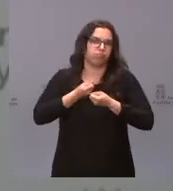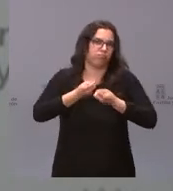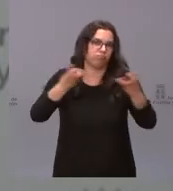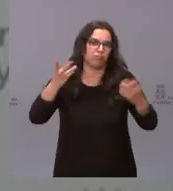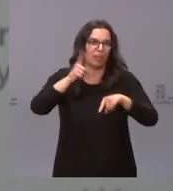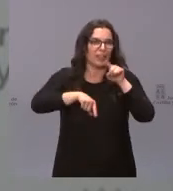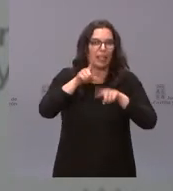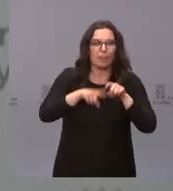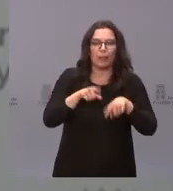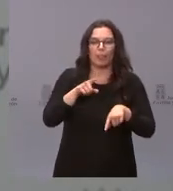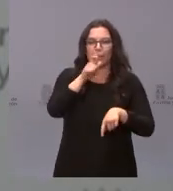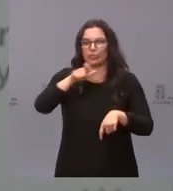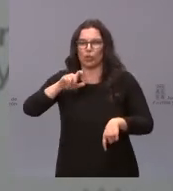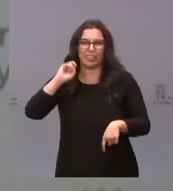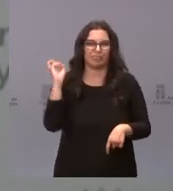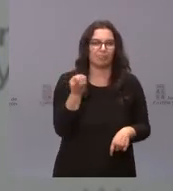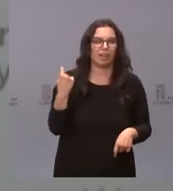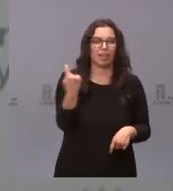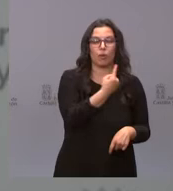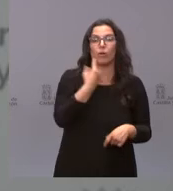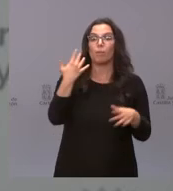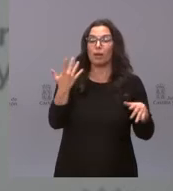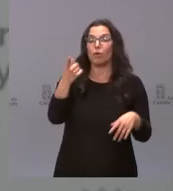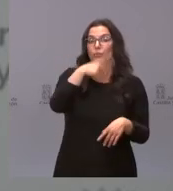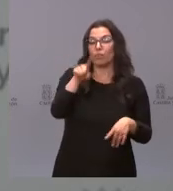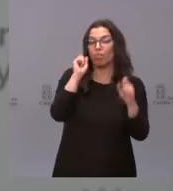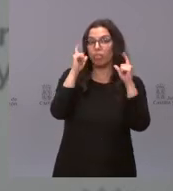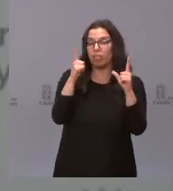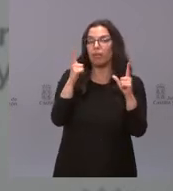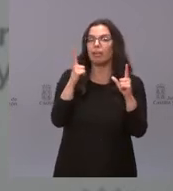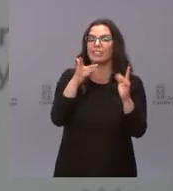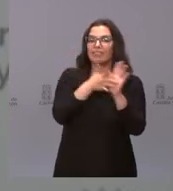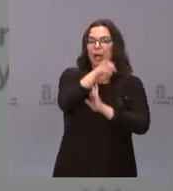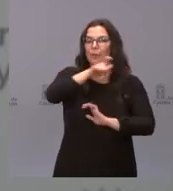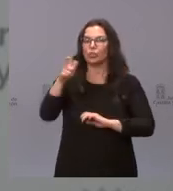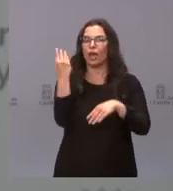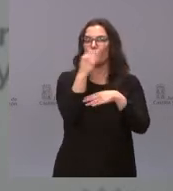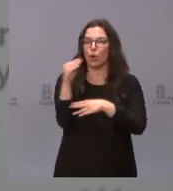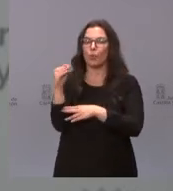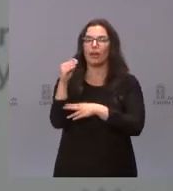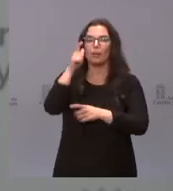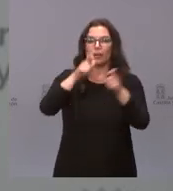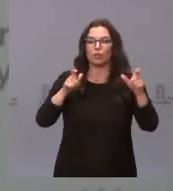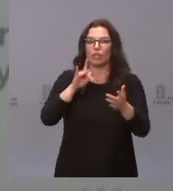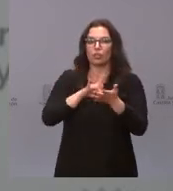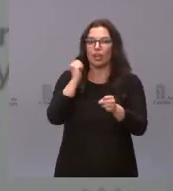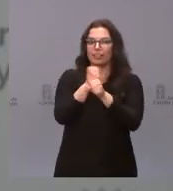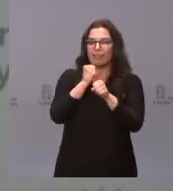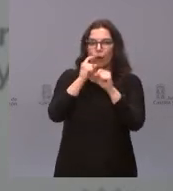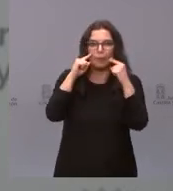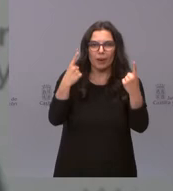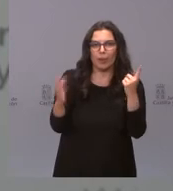función de las seguridades de las personas pero ustedes que estamos hablando de personas jóvenes personas que encuentran su primer puesto de trabajo